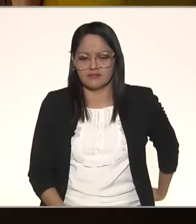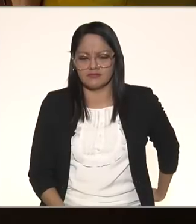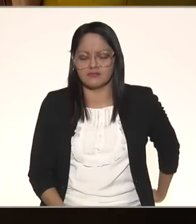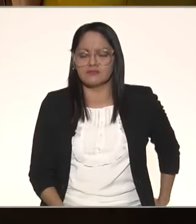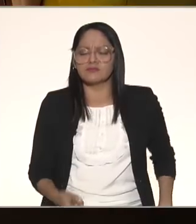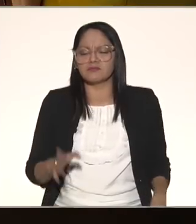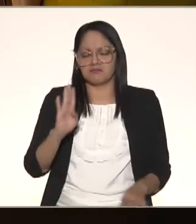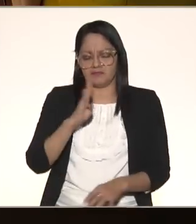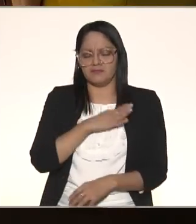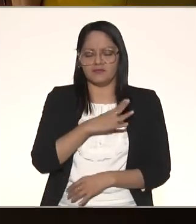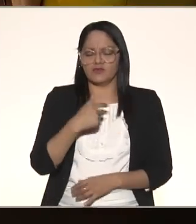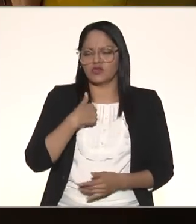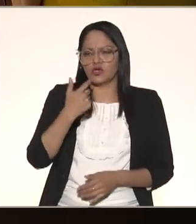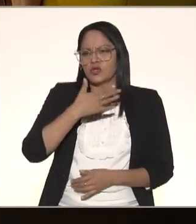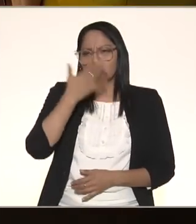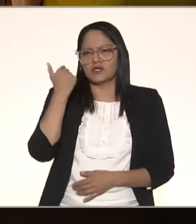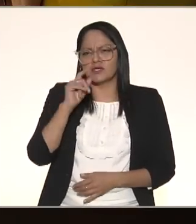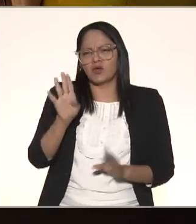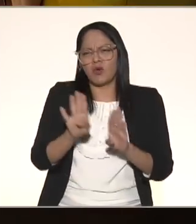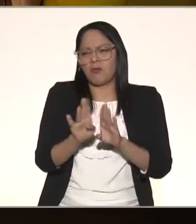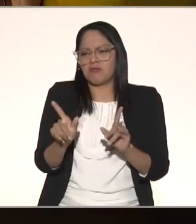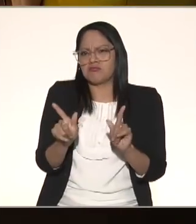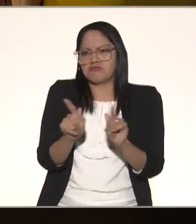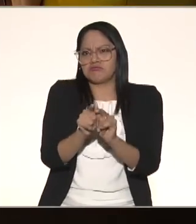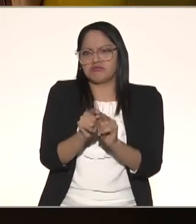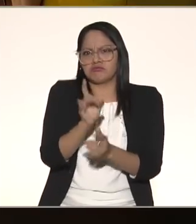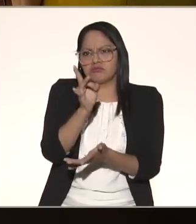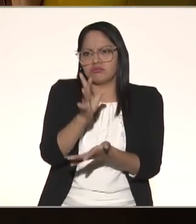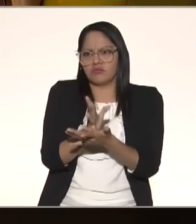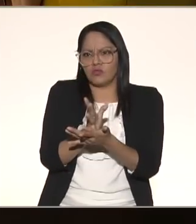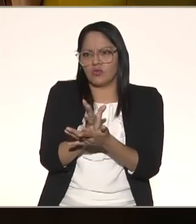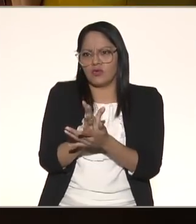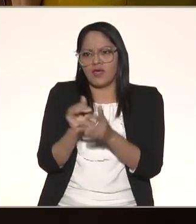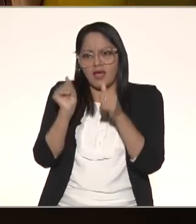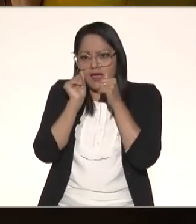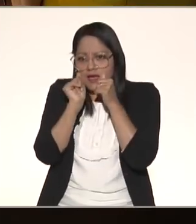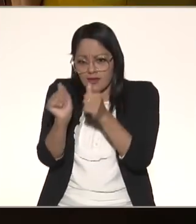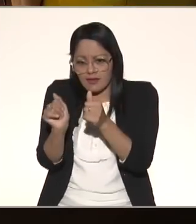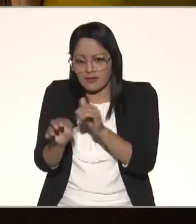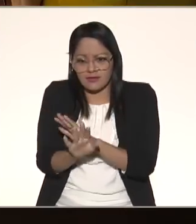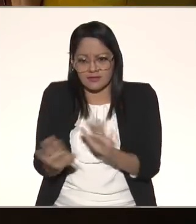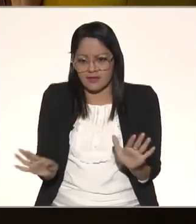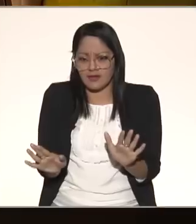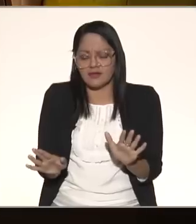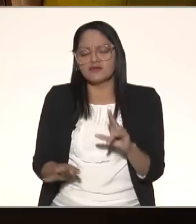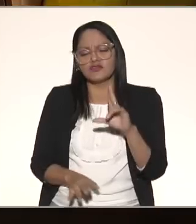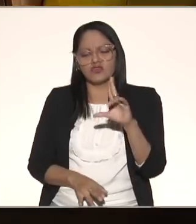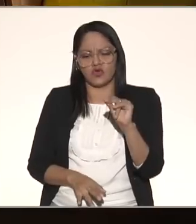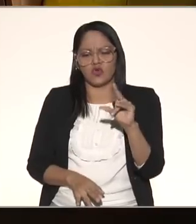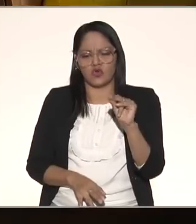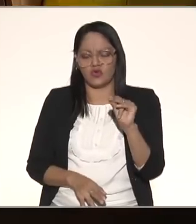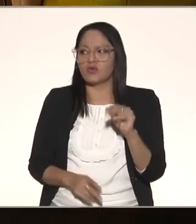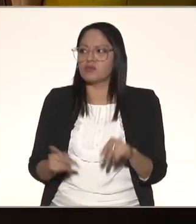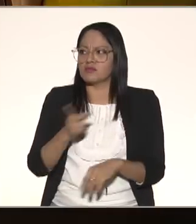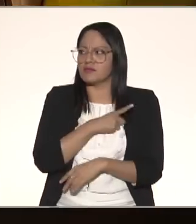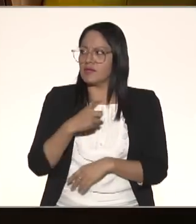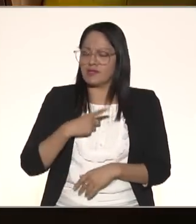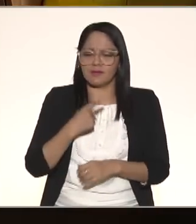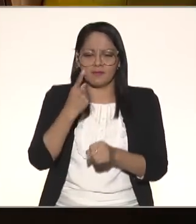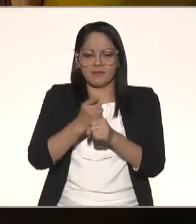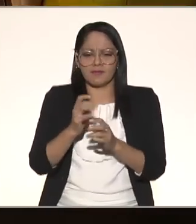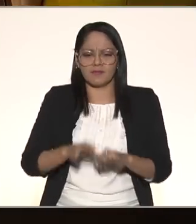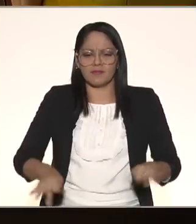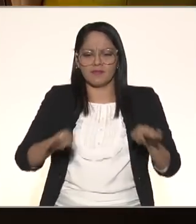no lo podríamos reducir solo a una atención si no le implicamos ese como